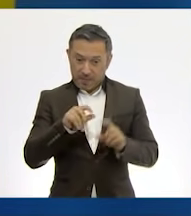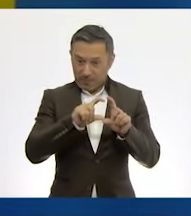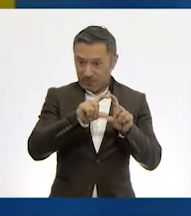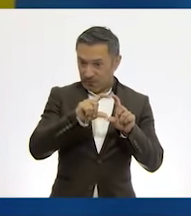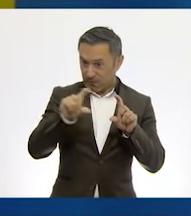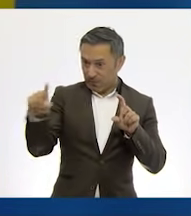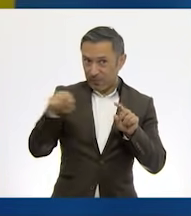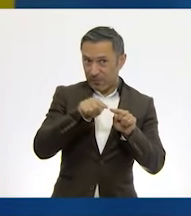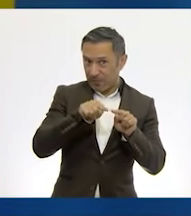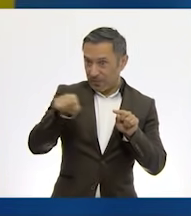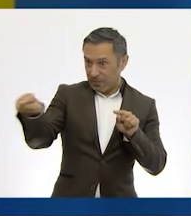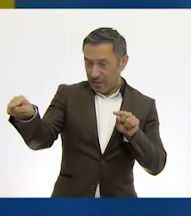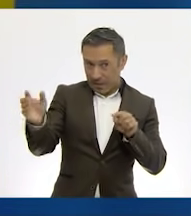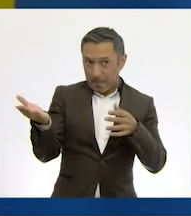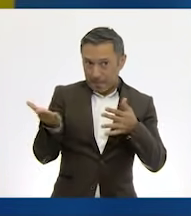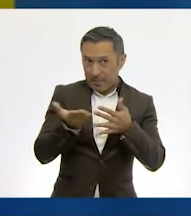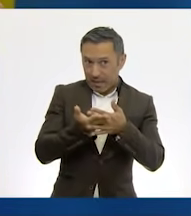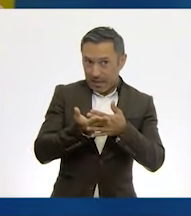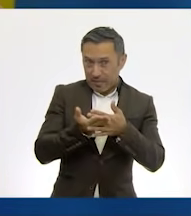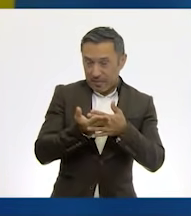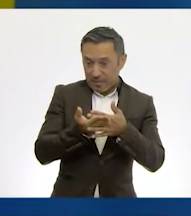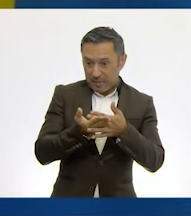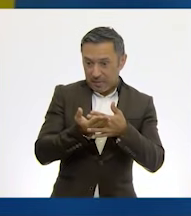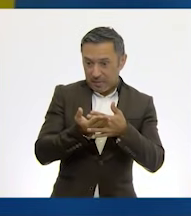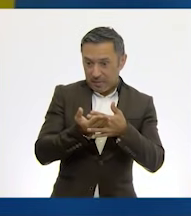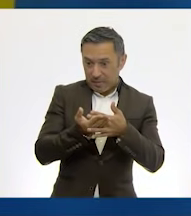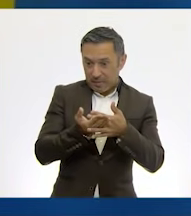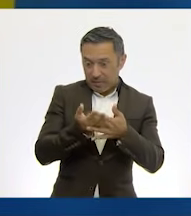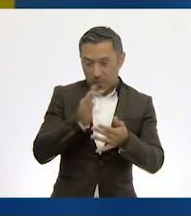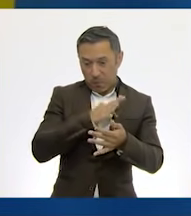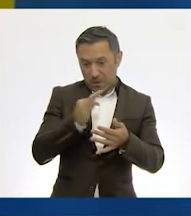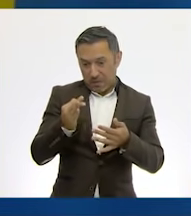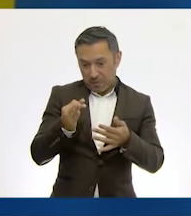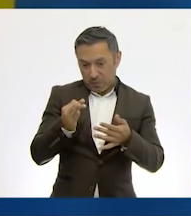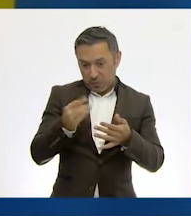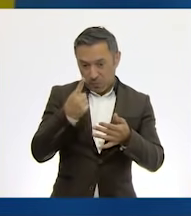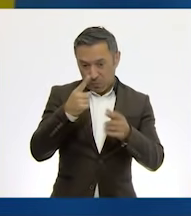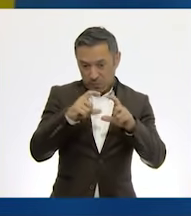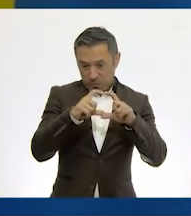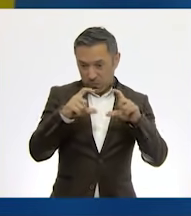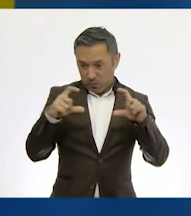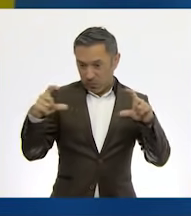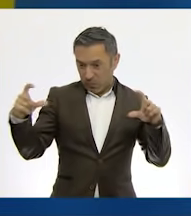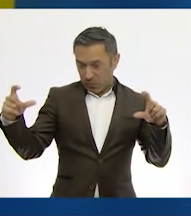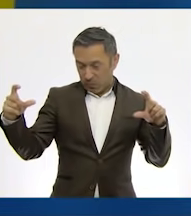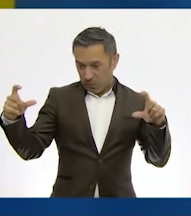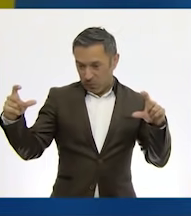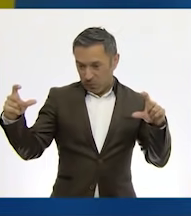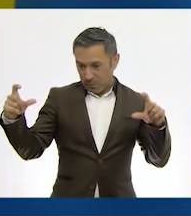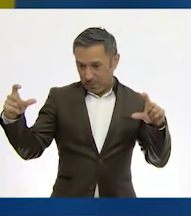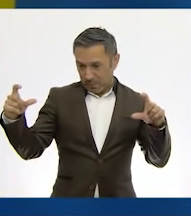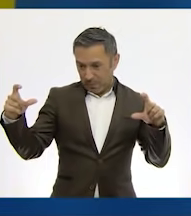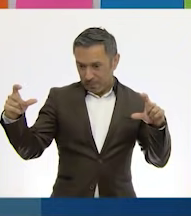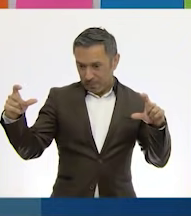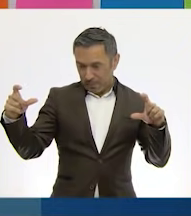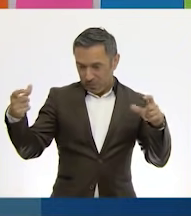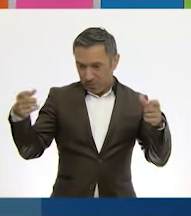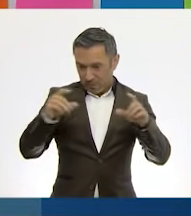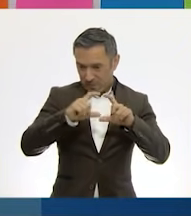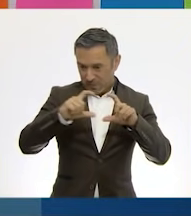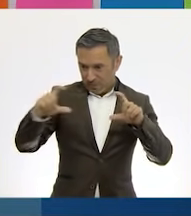fácil sería doblar una tira del mismo tamaño en dos partes para que se conviertan en medios. Ok. ¿Cierto?